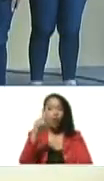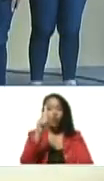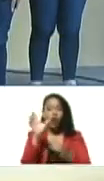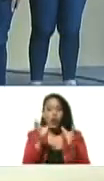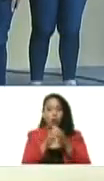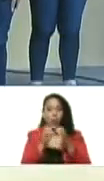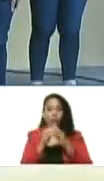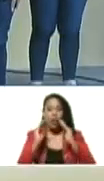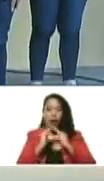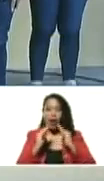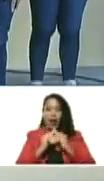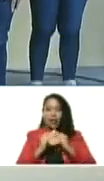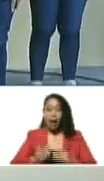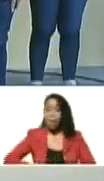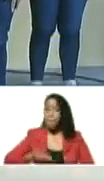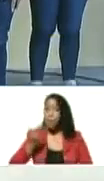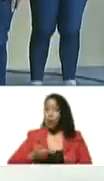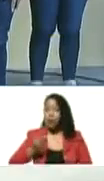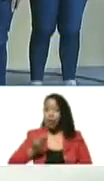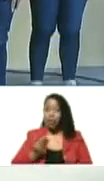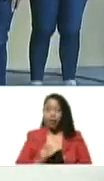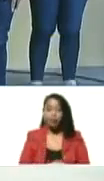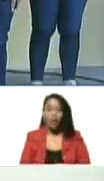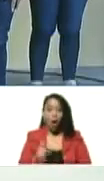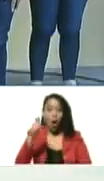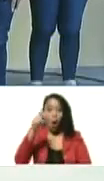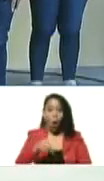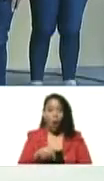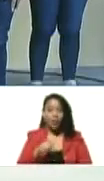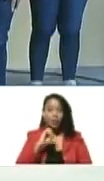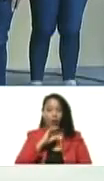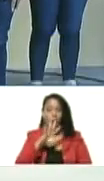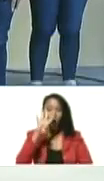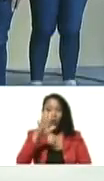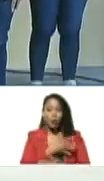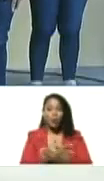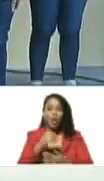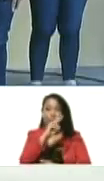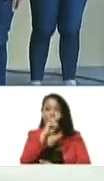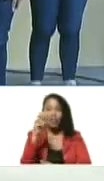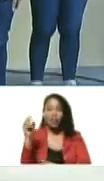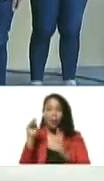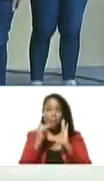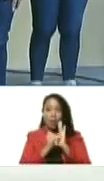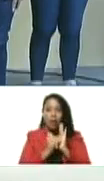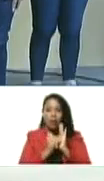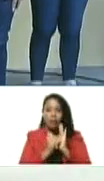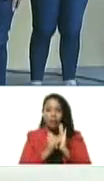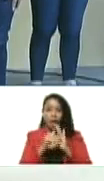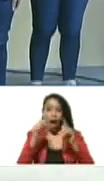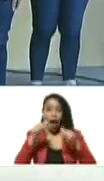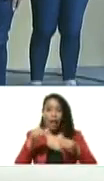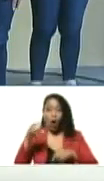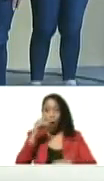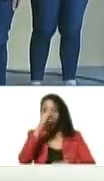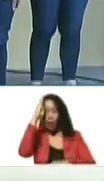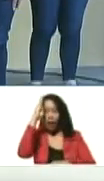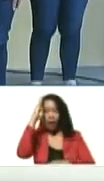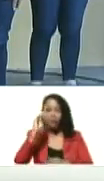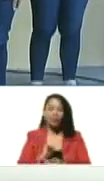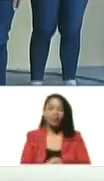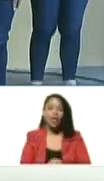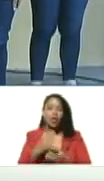de viviendas importantes, hoy en el hito 4.200.000. Aquí en Ocumare del Tuy